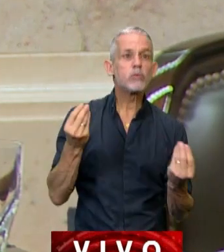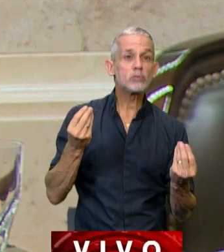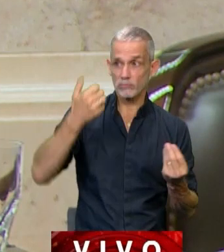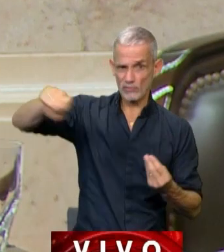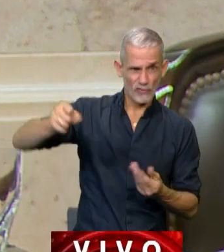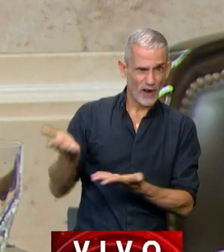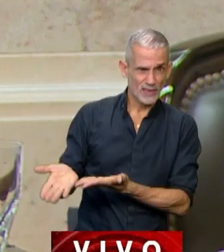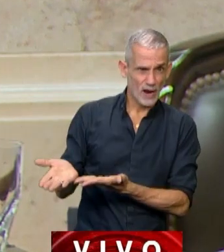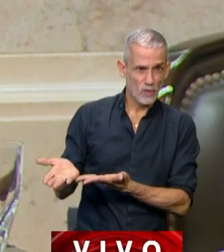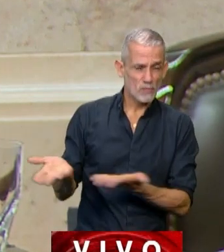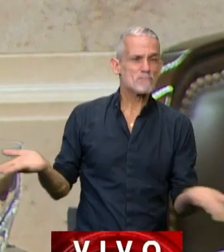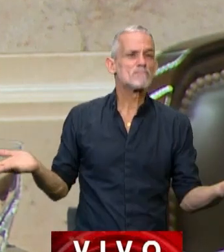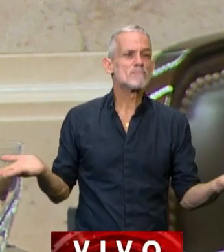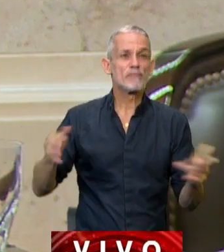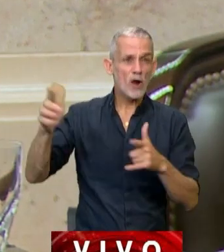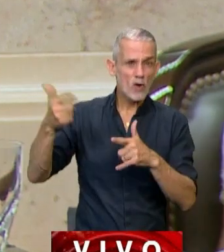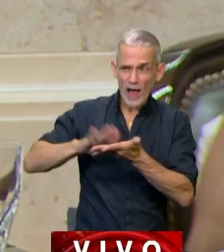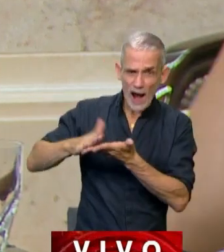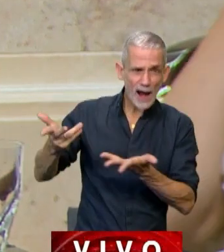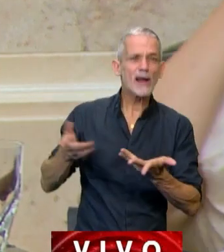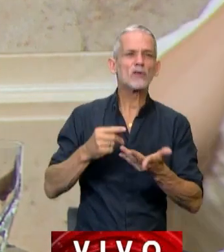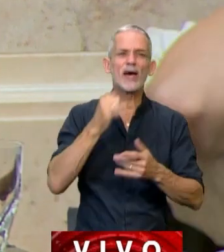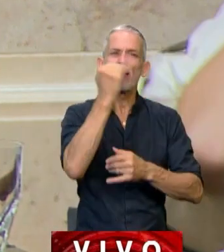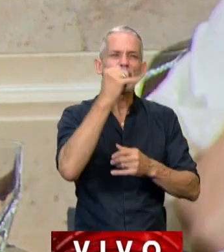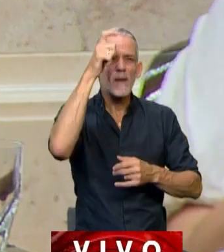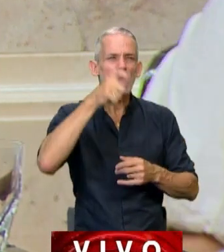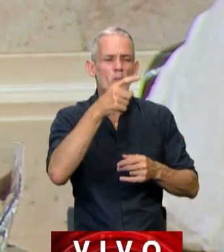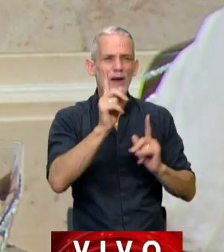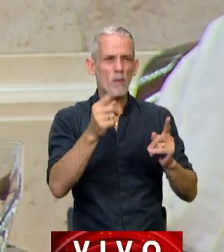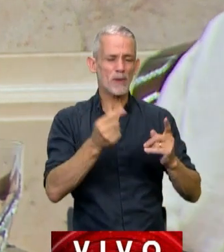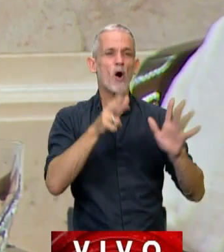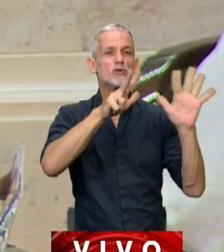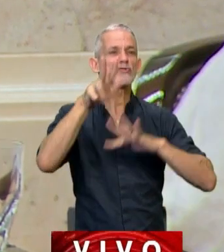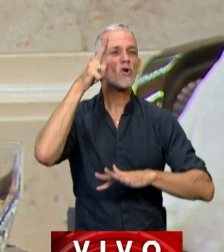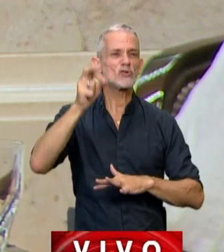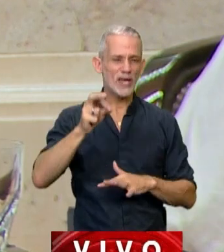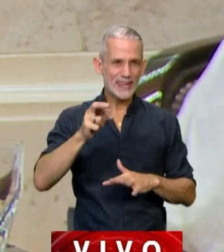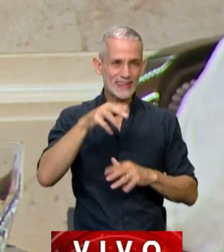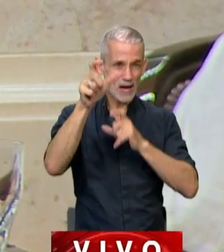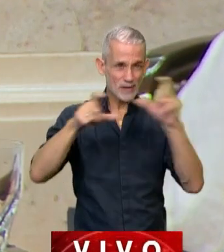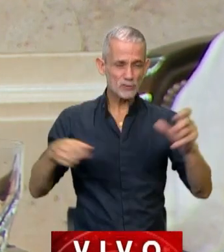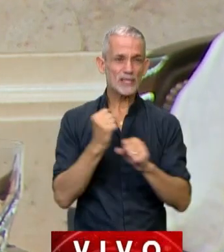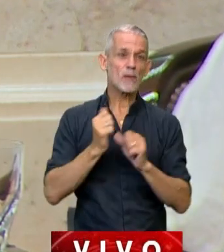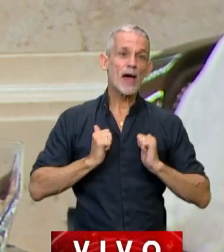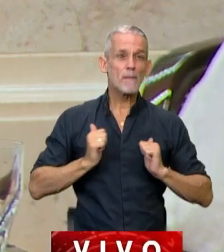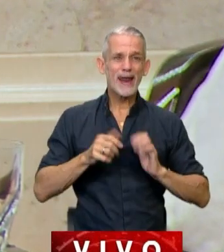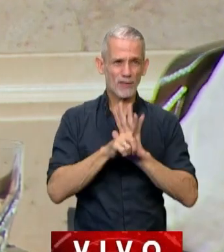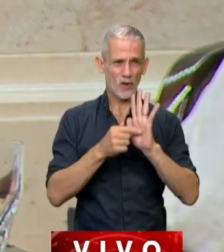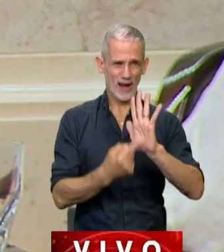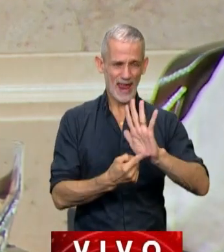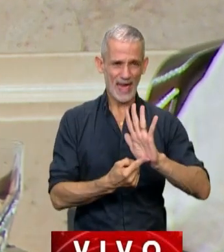cuerpo no están. Y la explicación es a estos brigadistas. Son 880 brigadistas de incendio que están esperando esta